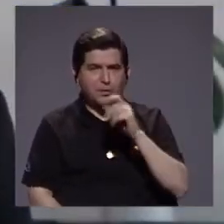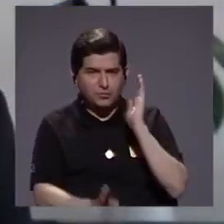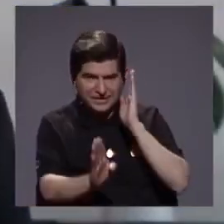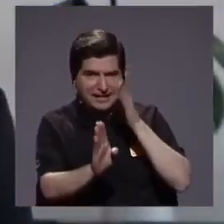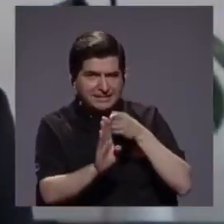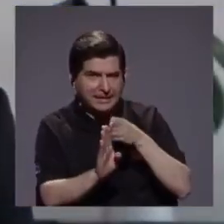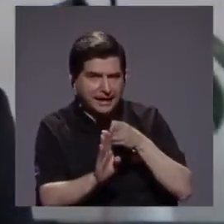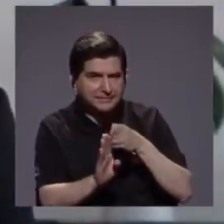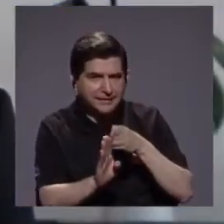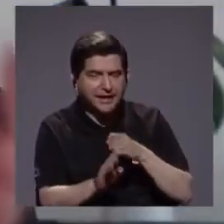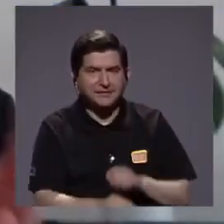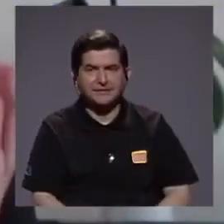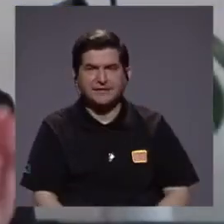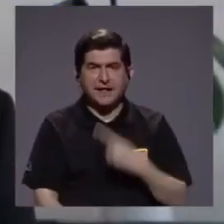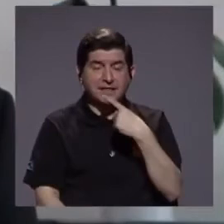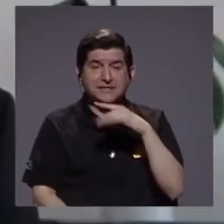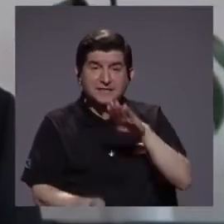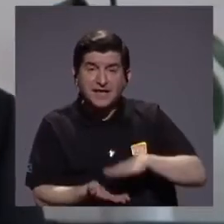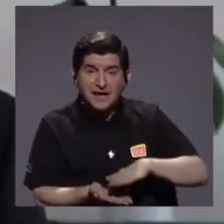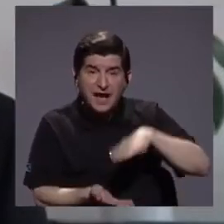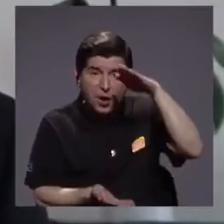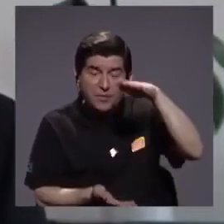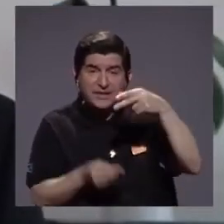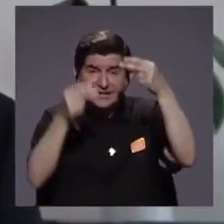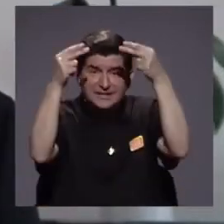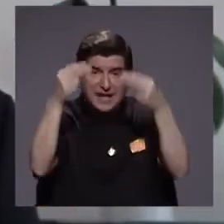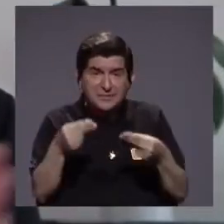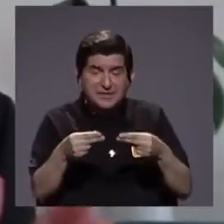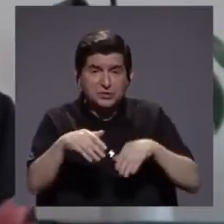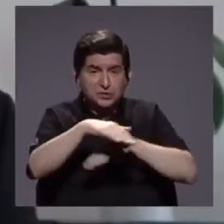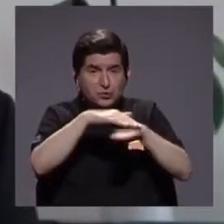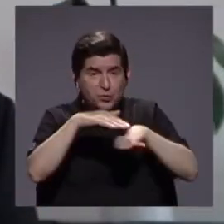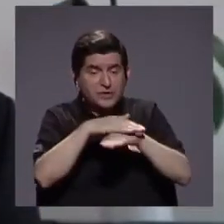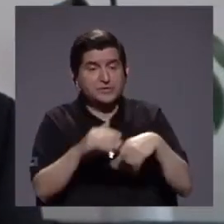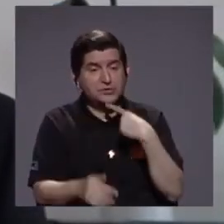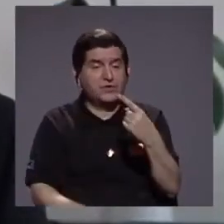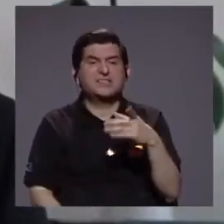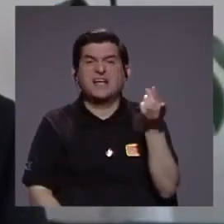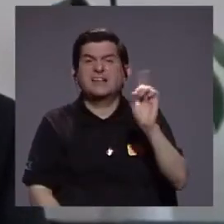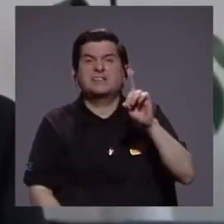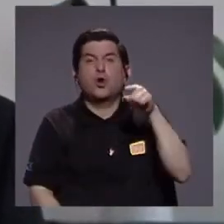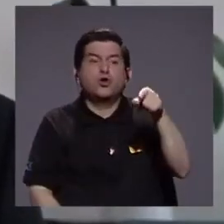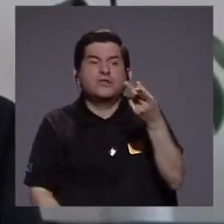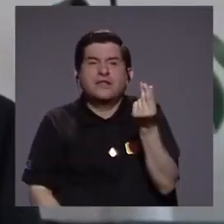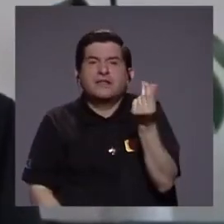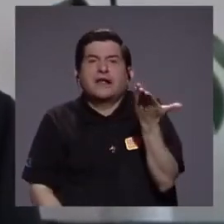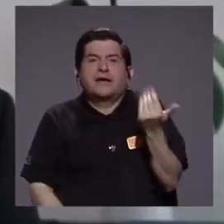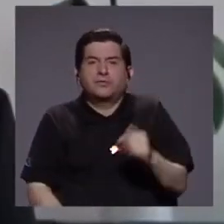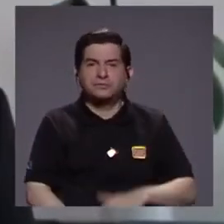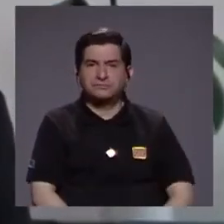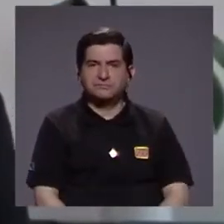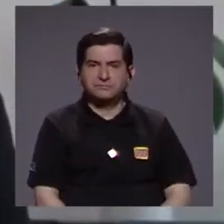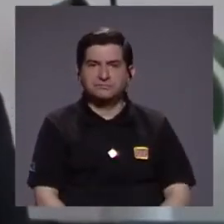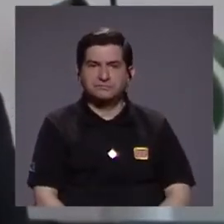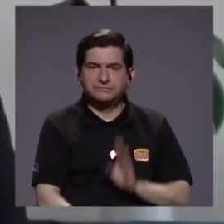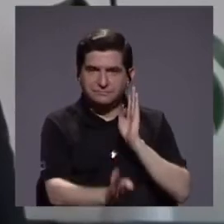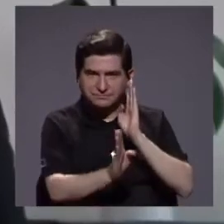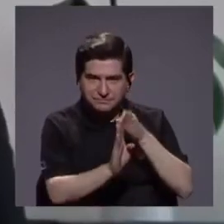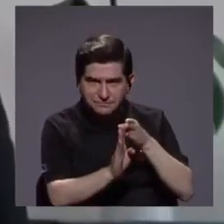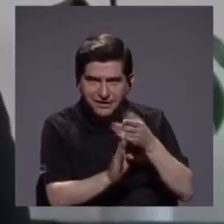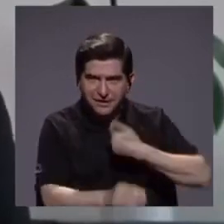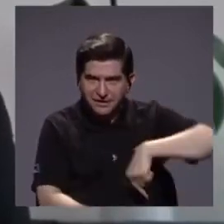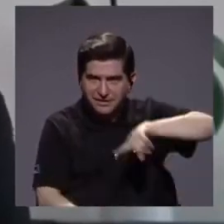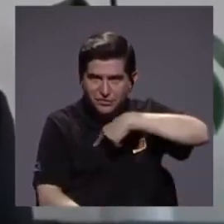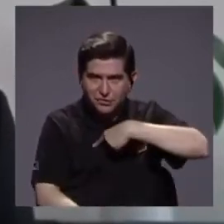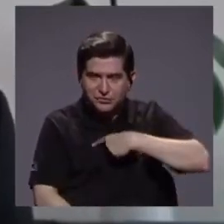concreta. Para decir que vamos a incrementar el presupuesto en sedes, tenemos que decir de dónde va a salir ese presupuesto. Concretamente, si